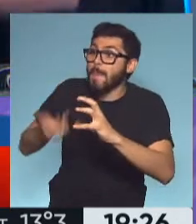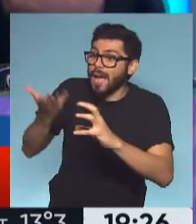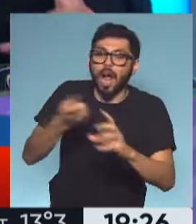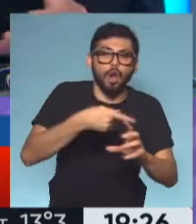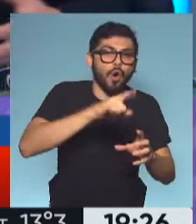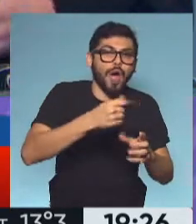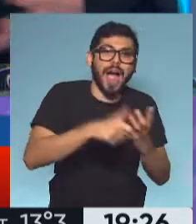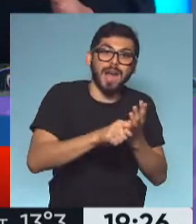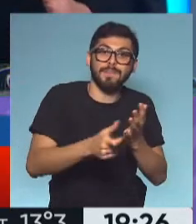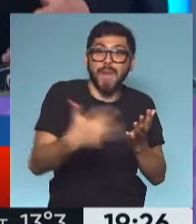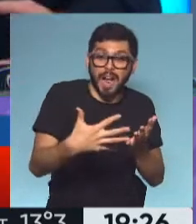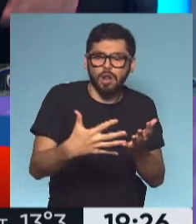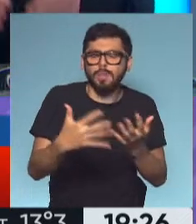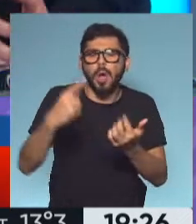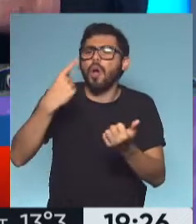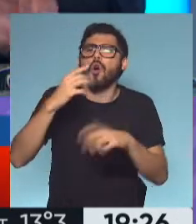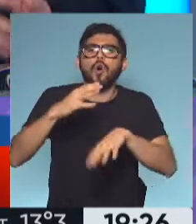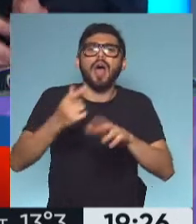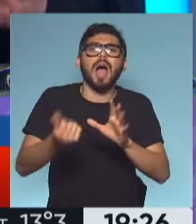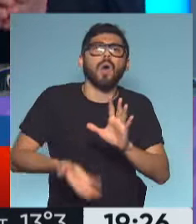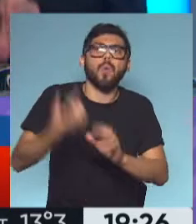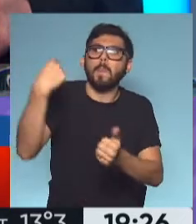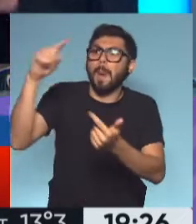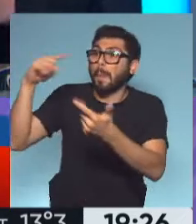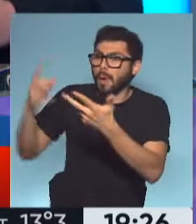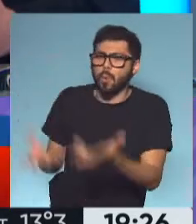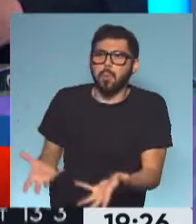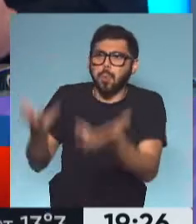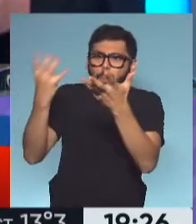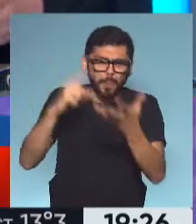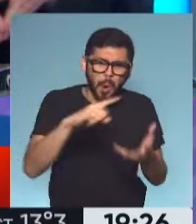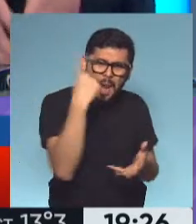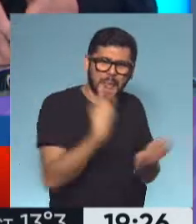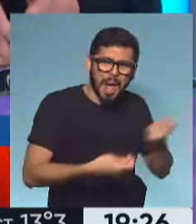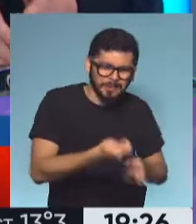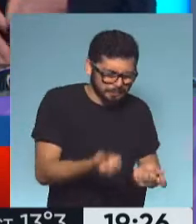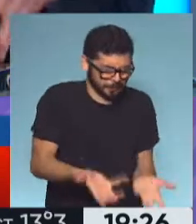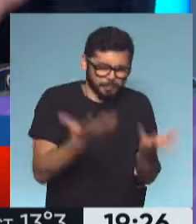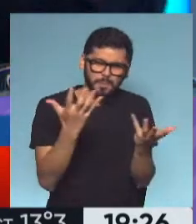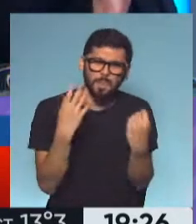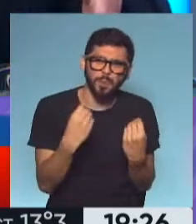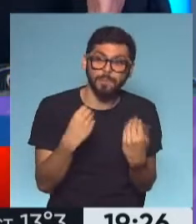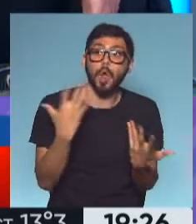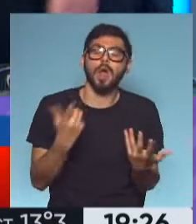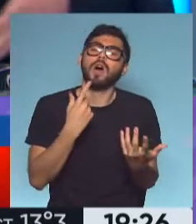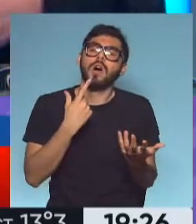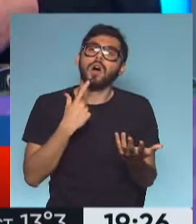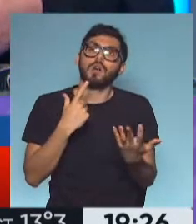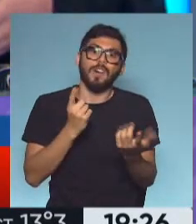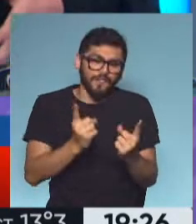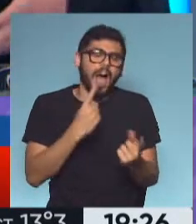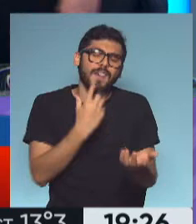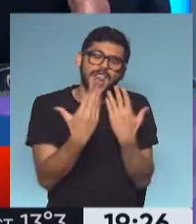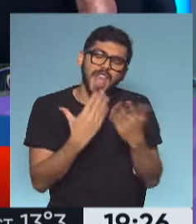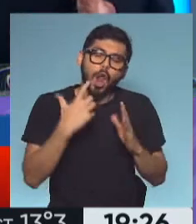explicaciones y, sin embargo, no terminamos de entender por qué eso termina repercutiendo a nivel nacional. Por eso se sigue apostando al consenso, se sigue apostando al